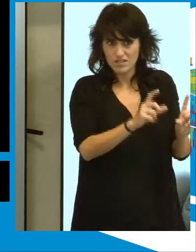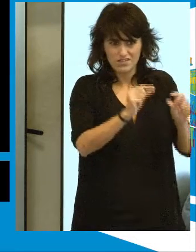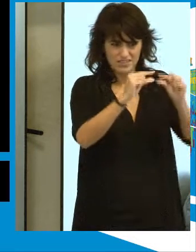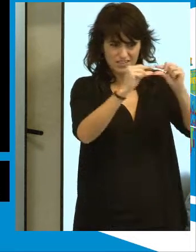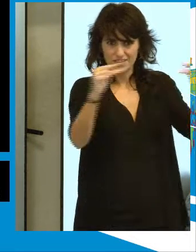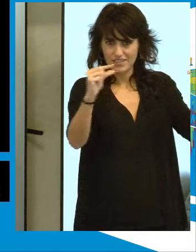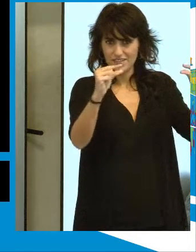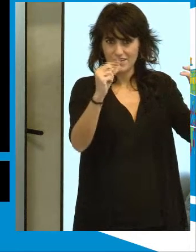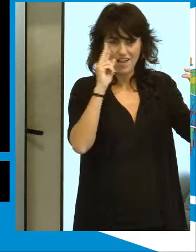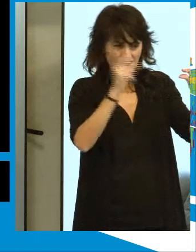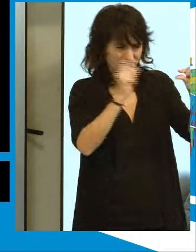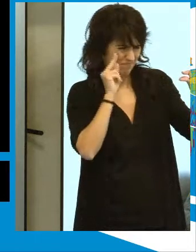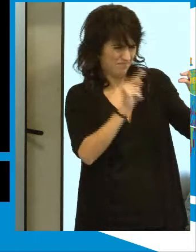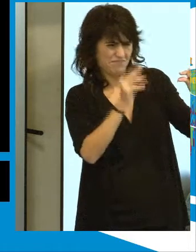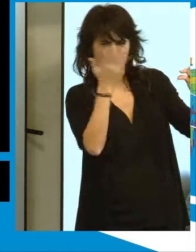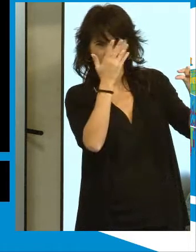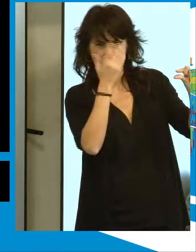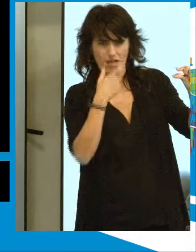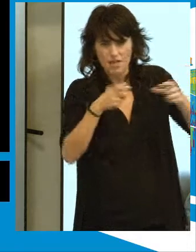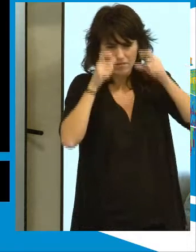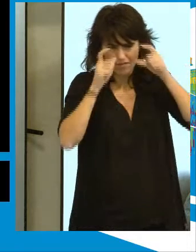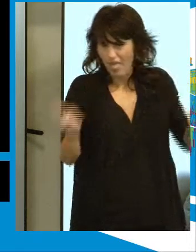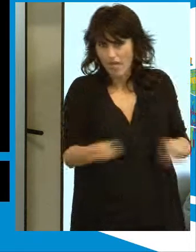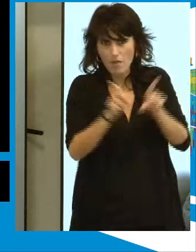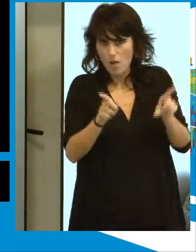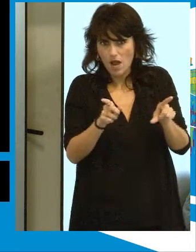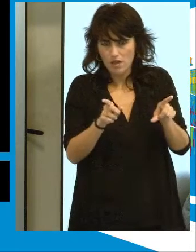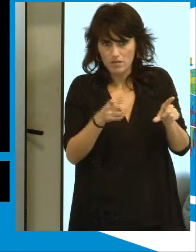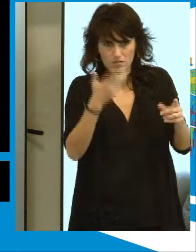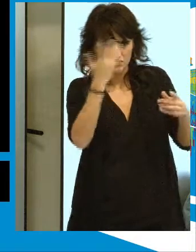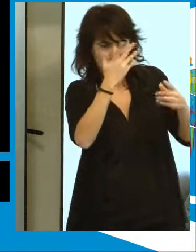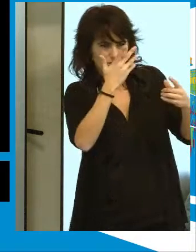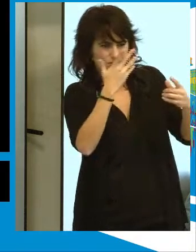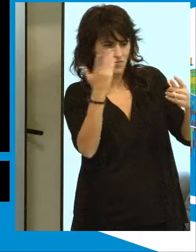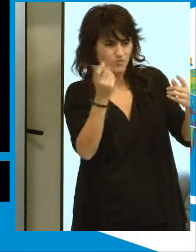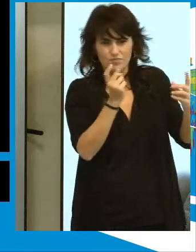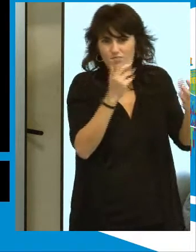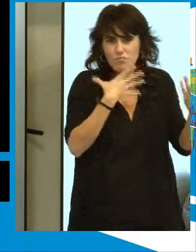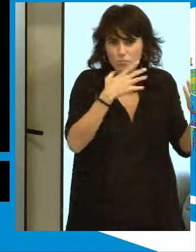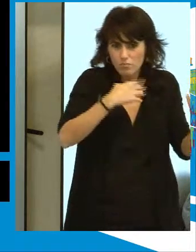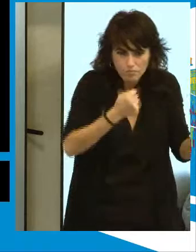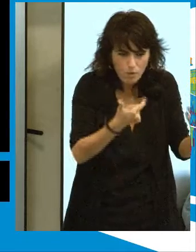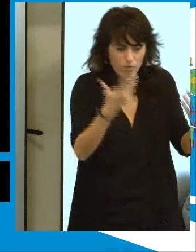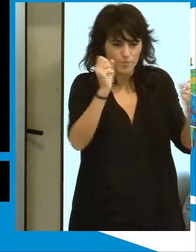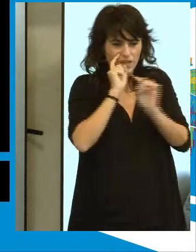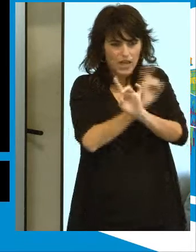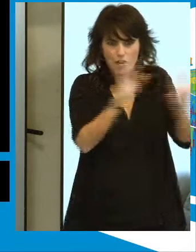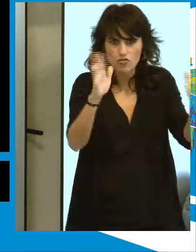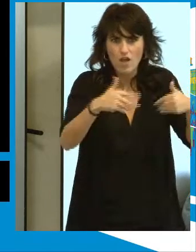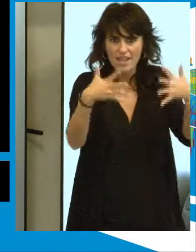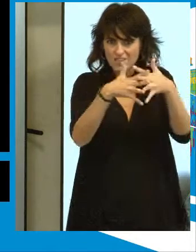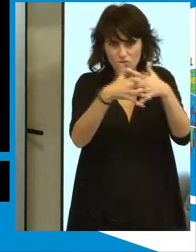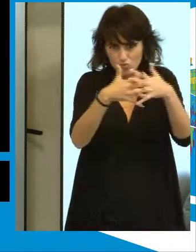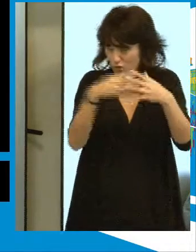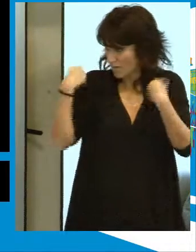letra donde no ve nadie, aunque te pongan las gafas, correcto, con pocos contrastes y con una estructura de lo que estabas hablando, que